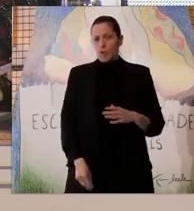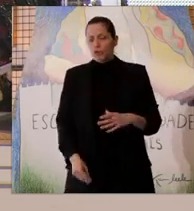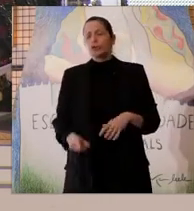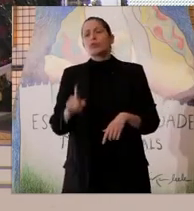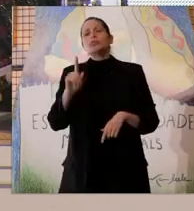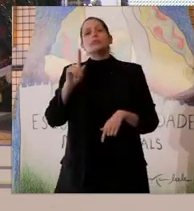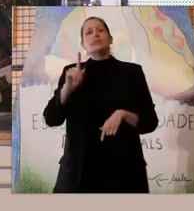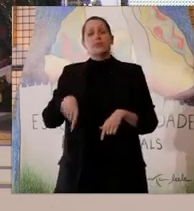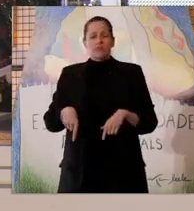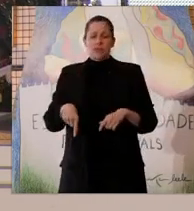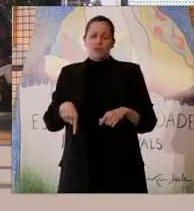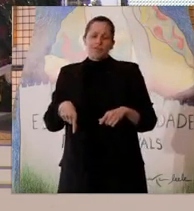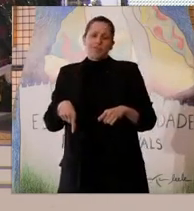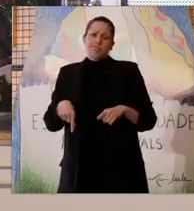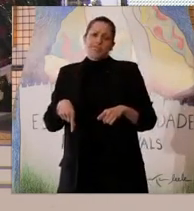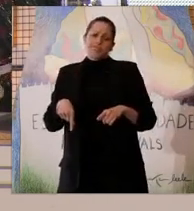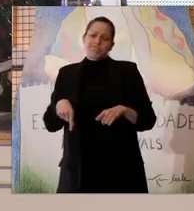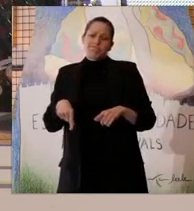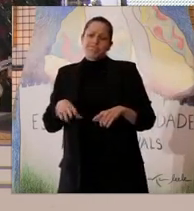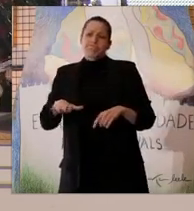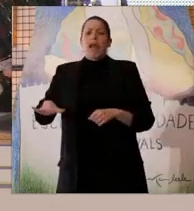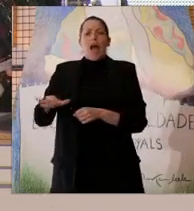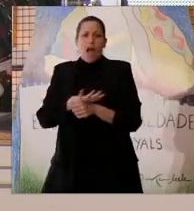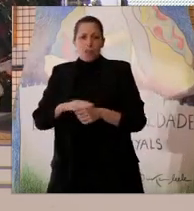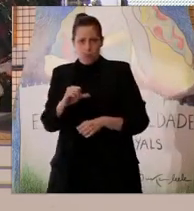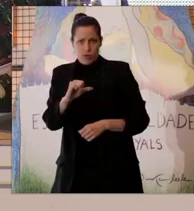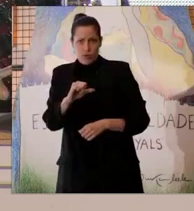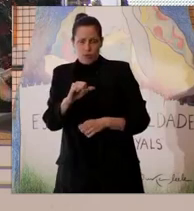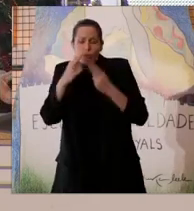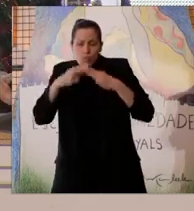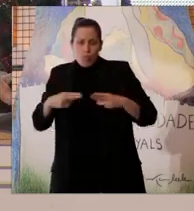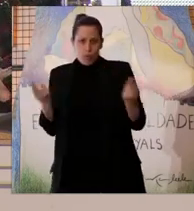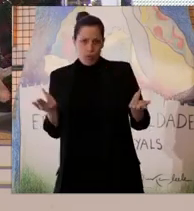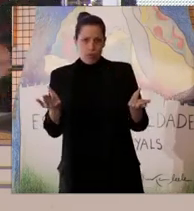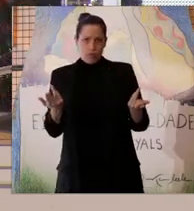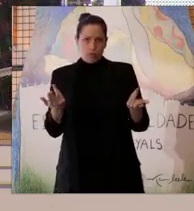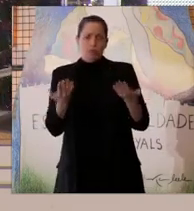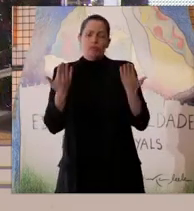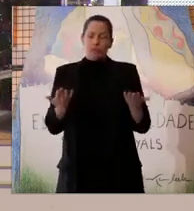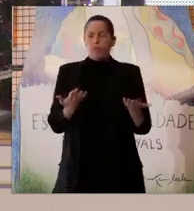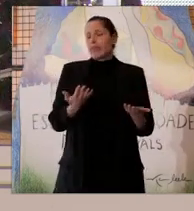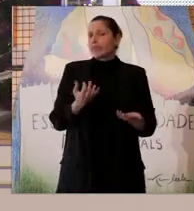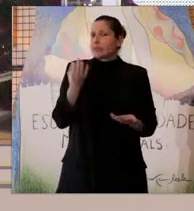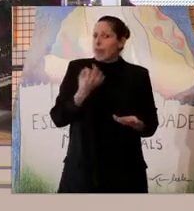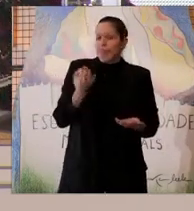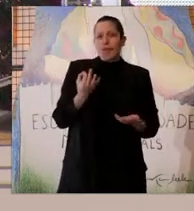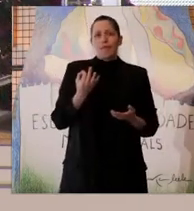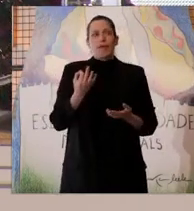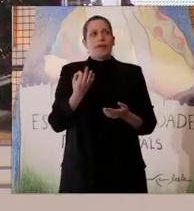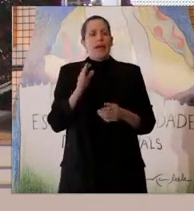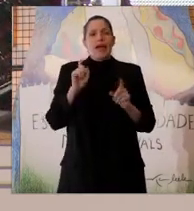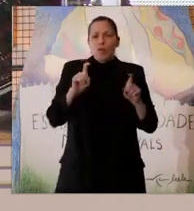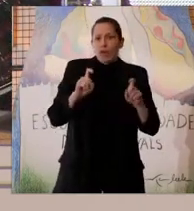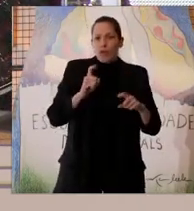una reforma sanitaria para eso pero es que también va a tener que haber una reforma educativa para meter la educación sexual afectiva de forma